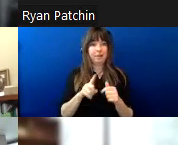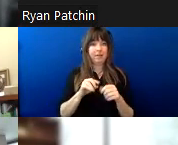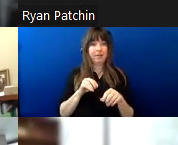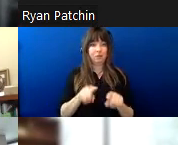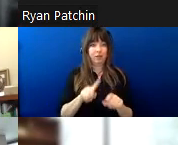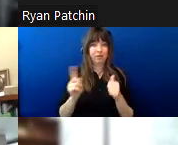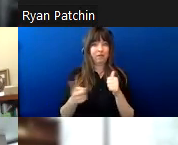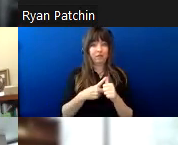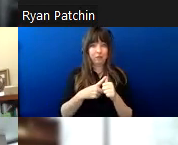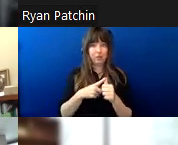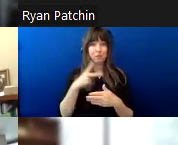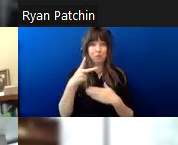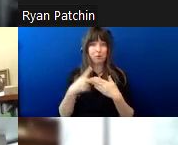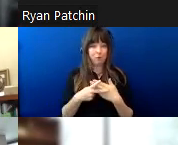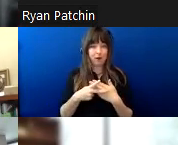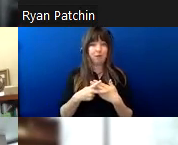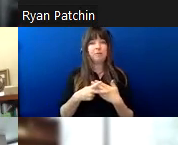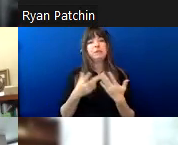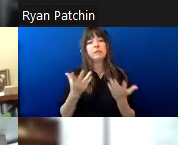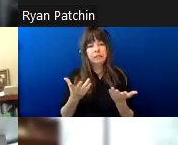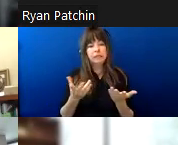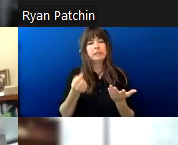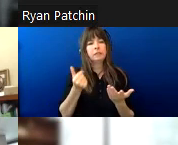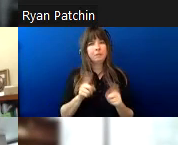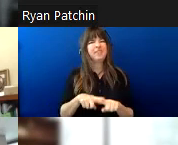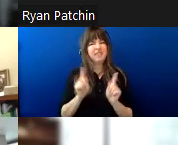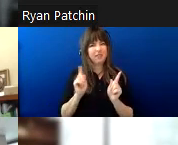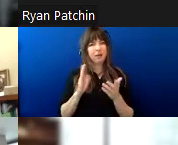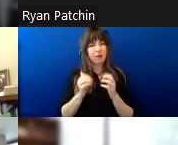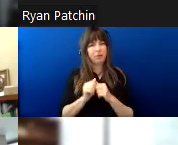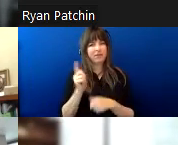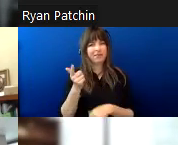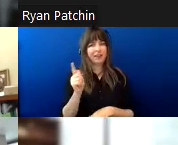en los primeros servicios para el navegador, y lo cual fue un poco diferente.